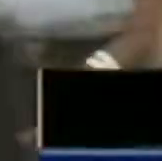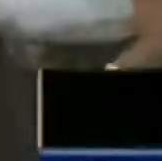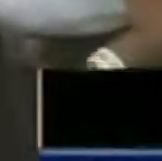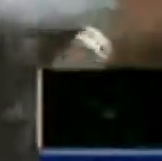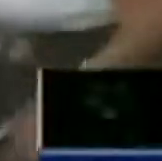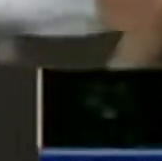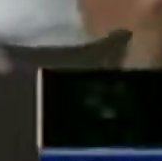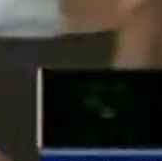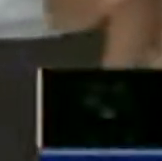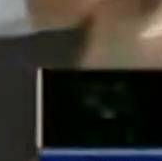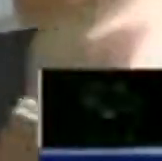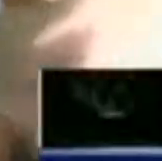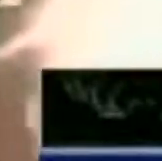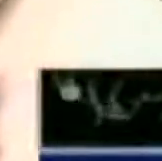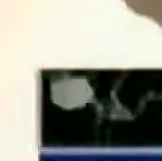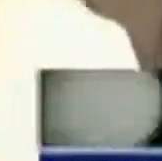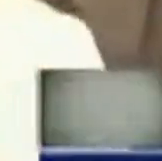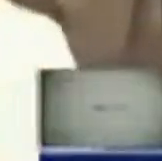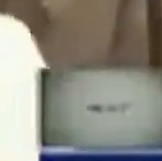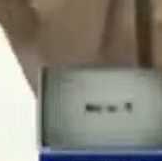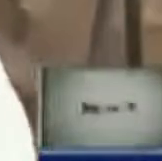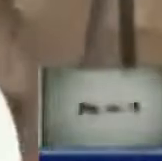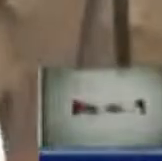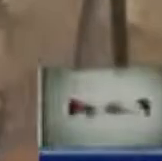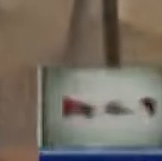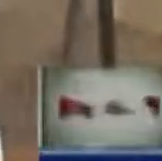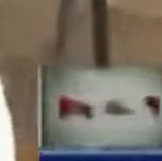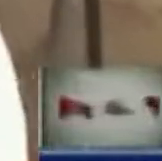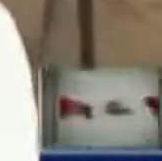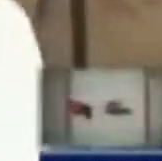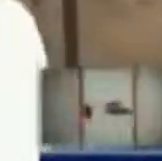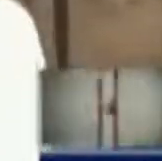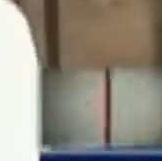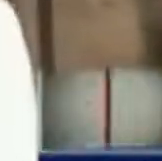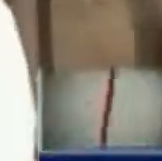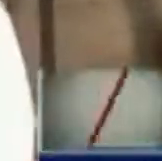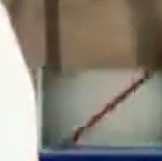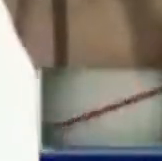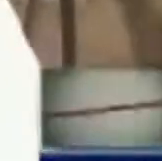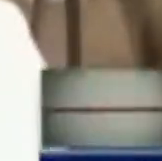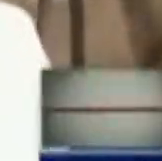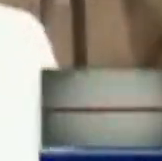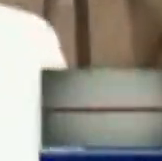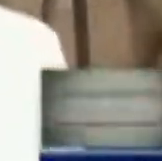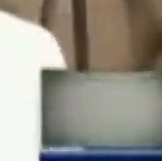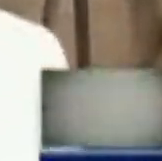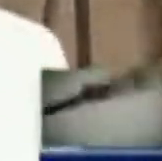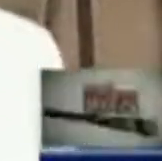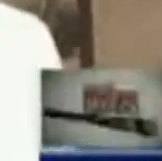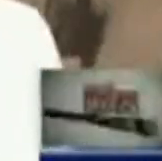y llegaron los cadetes de la Universidad de Venezuela